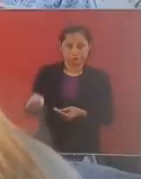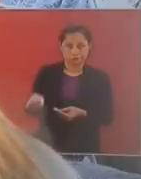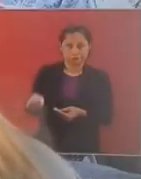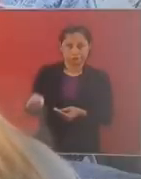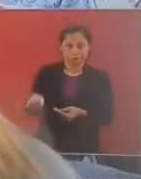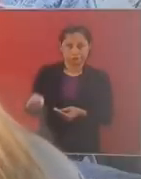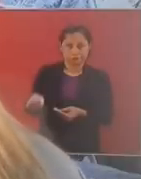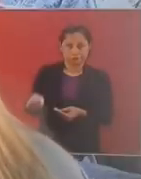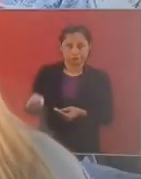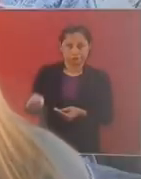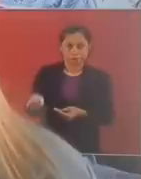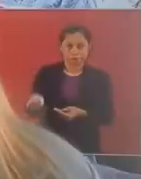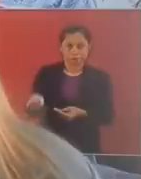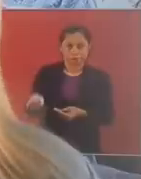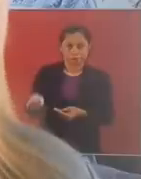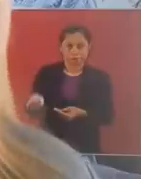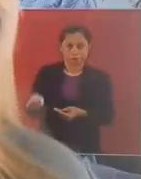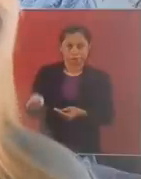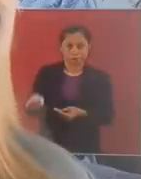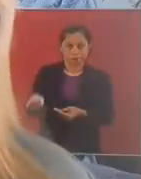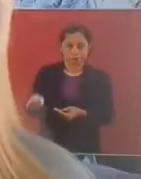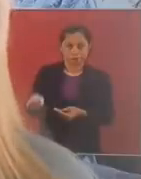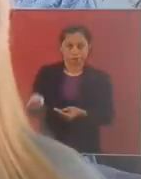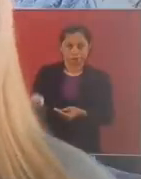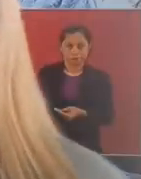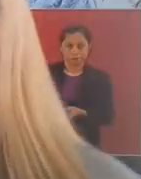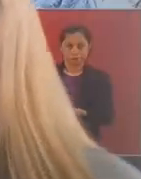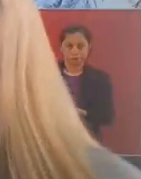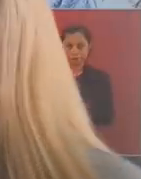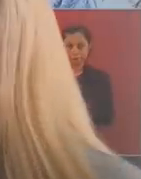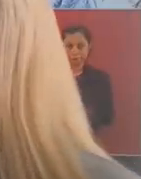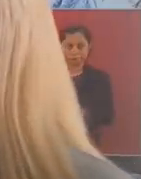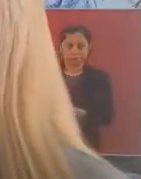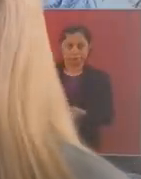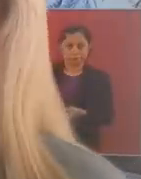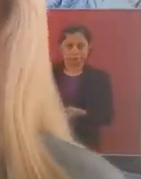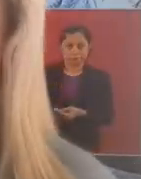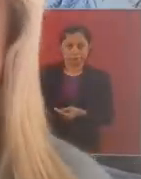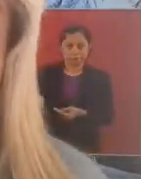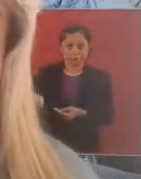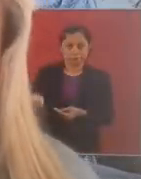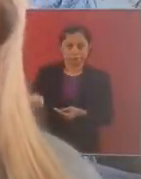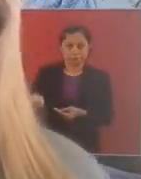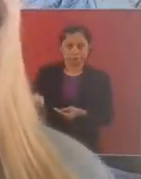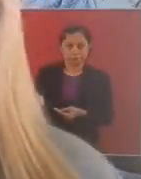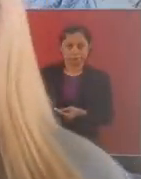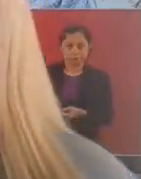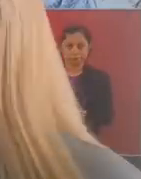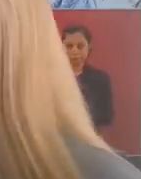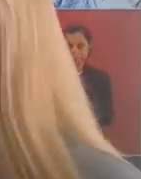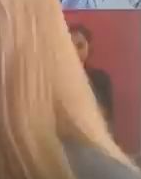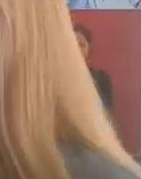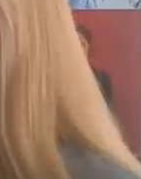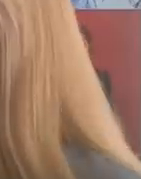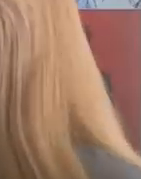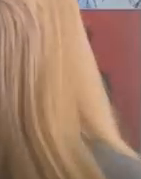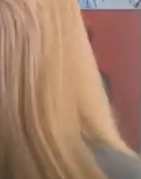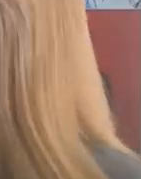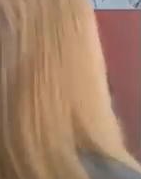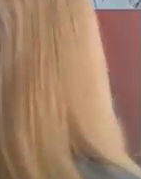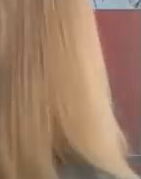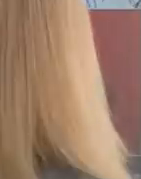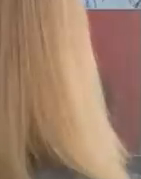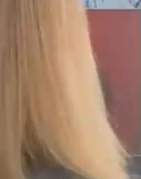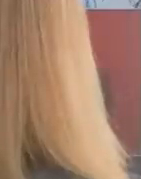áreas urbanas. Entonces, sí quería yo aclararles esto porque es muy importante, es muy sensible. Entonces, bueno,